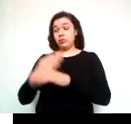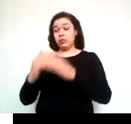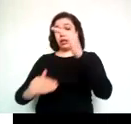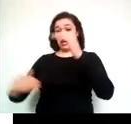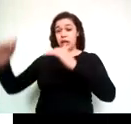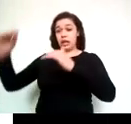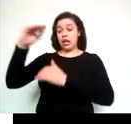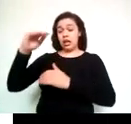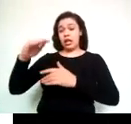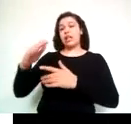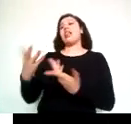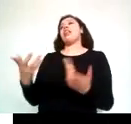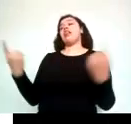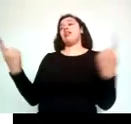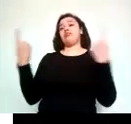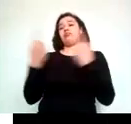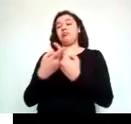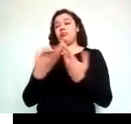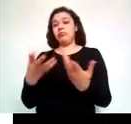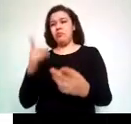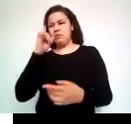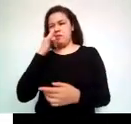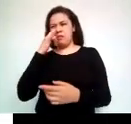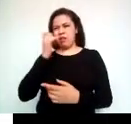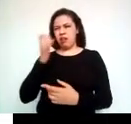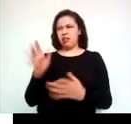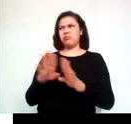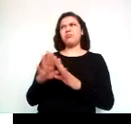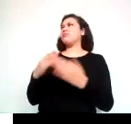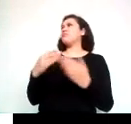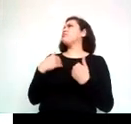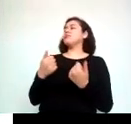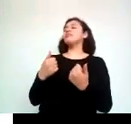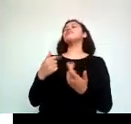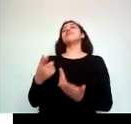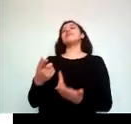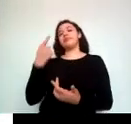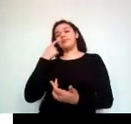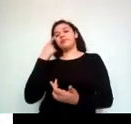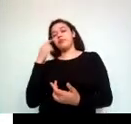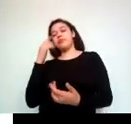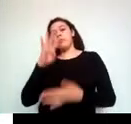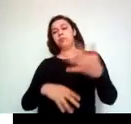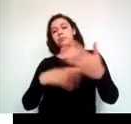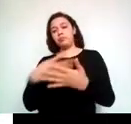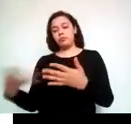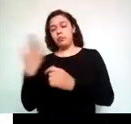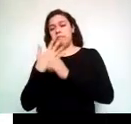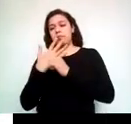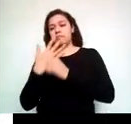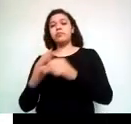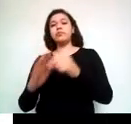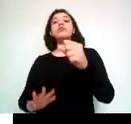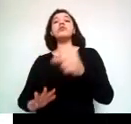cargas contradictorias o inconsistentes. Y también esta tabla nos dice, ok, ¿cuáles son